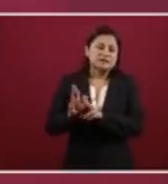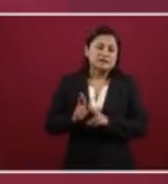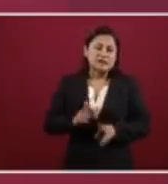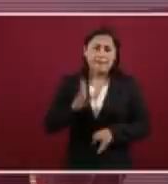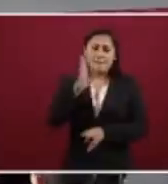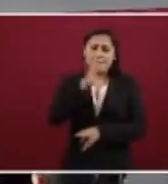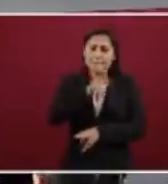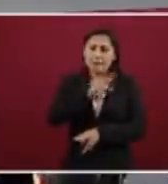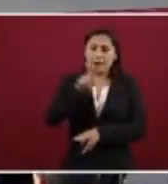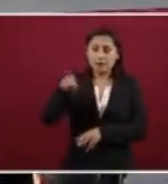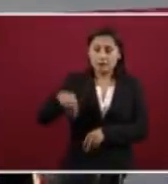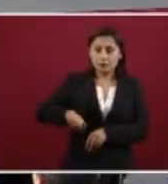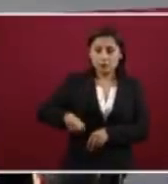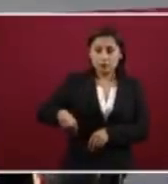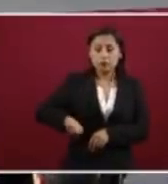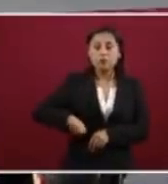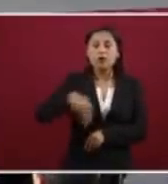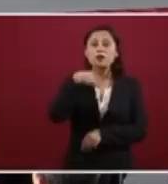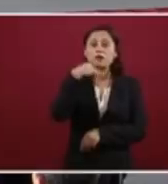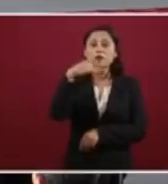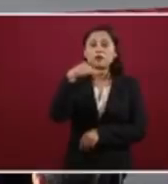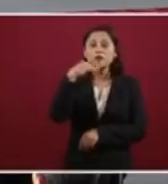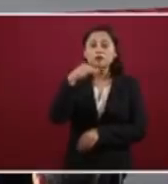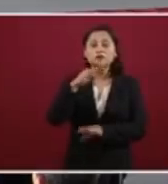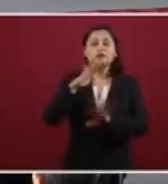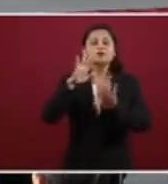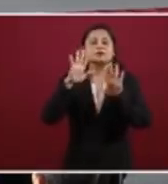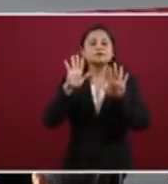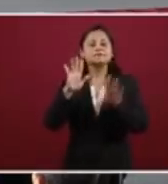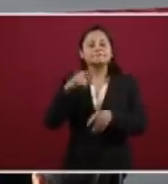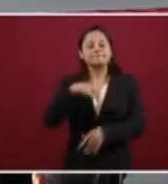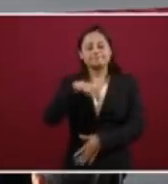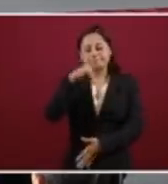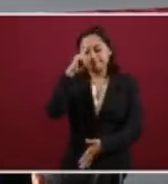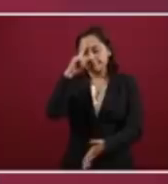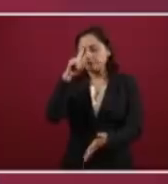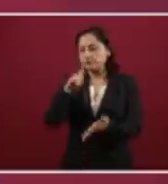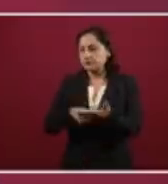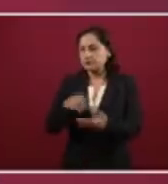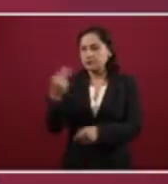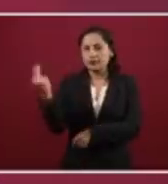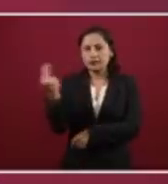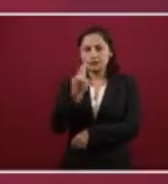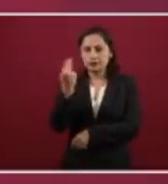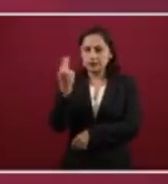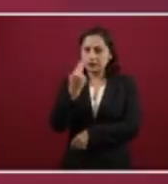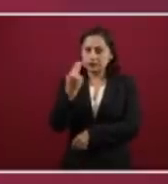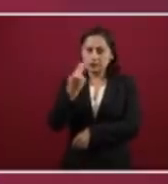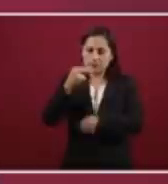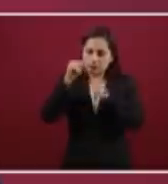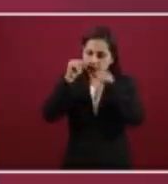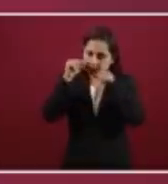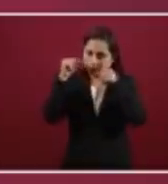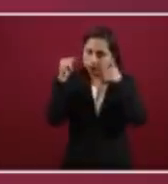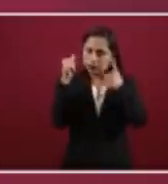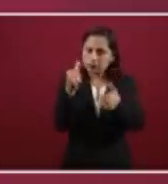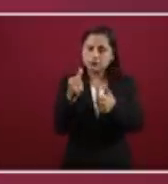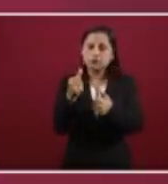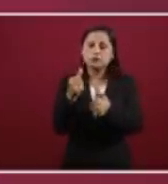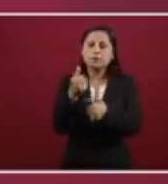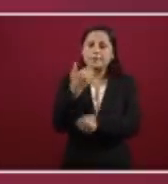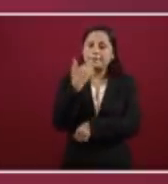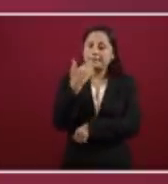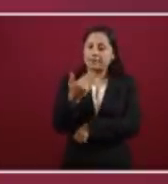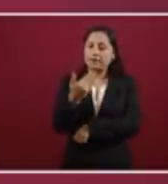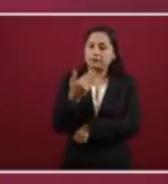que tenemos que ver las cosas con objetividad para como país saber enfrentar el problema. Sí hay casos aquí en la